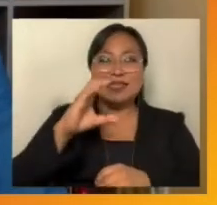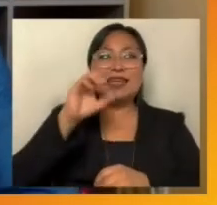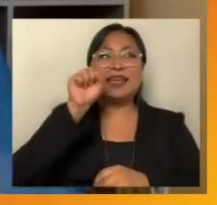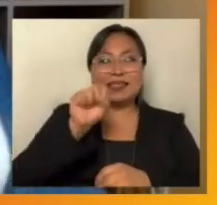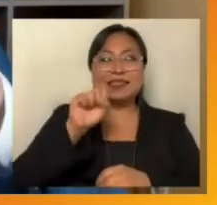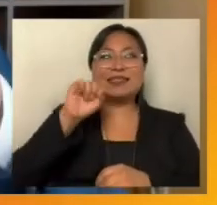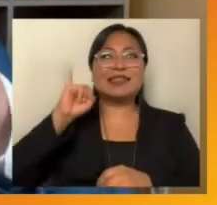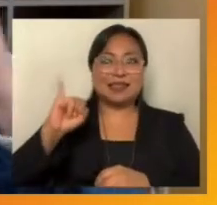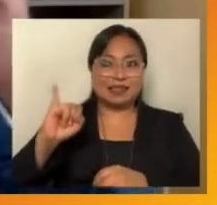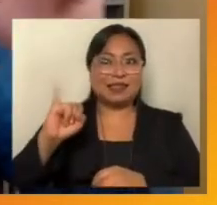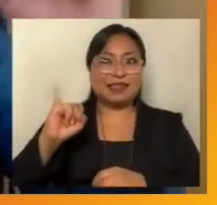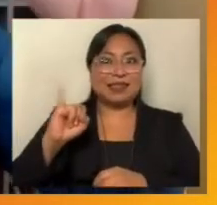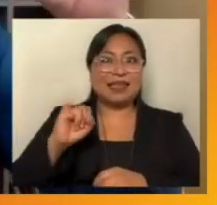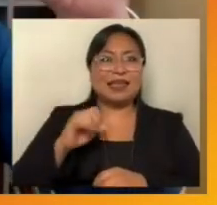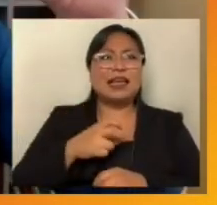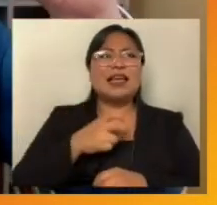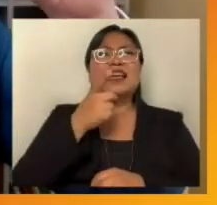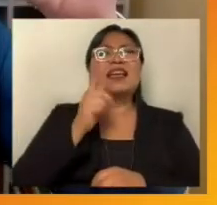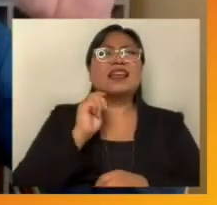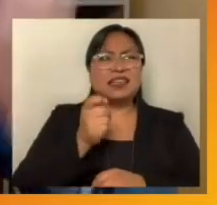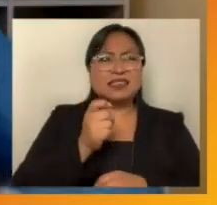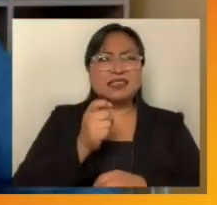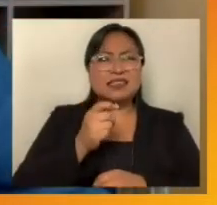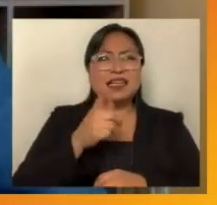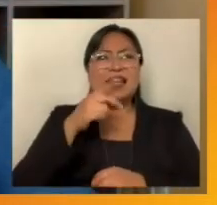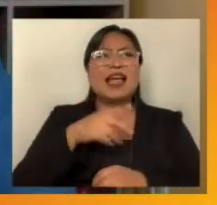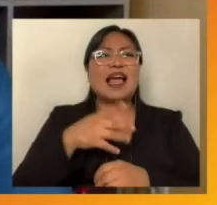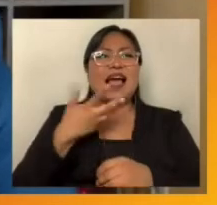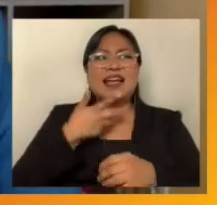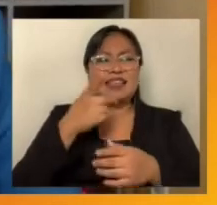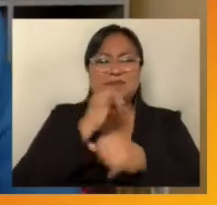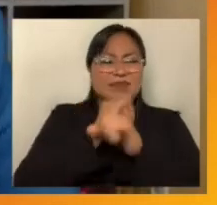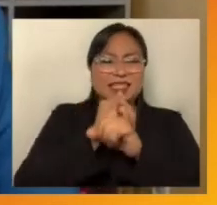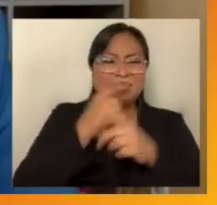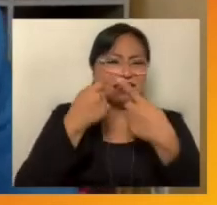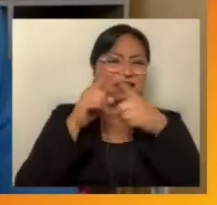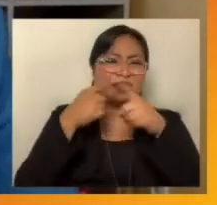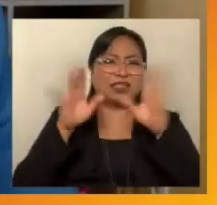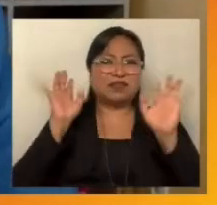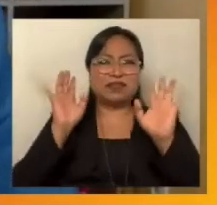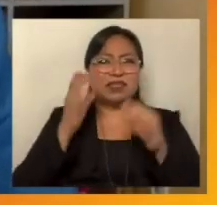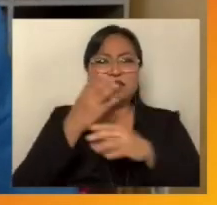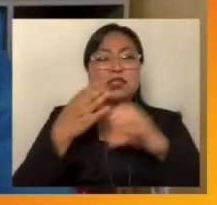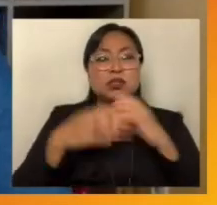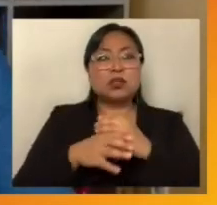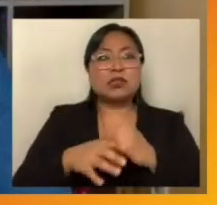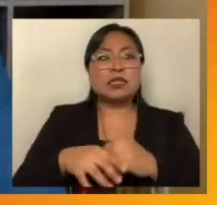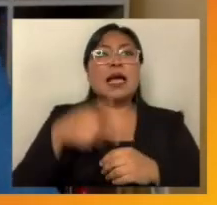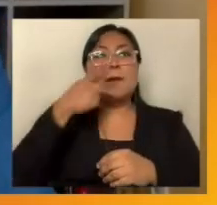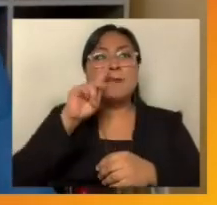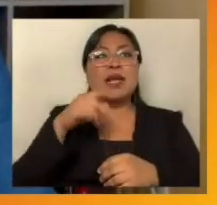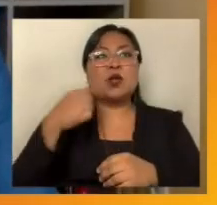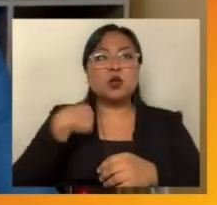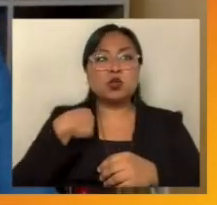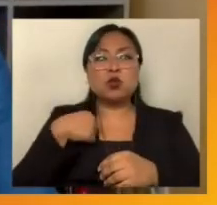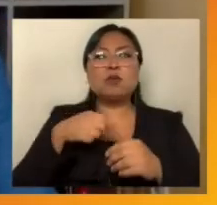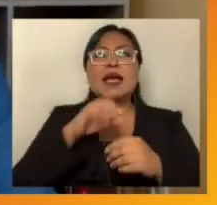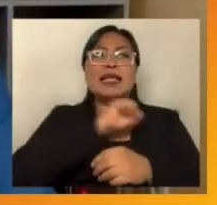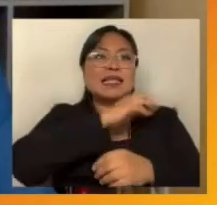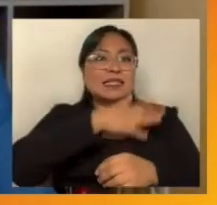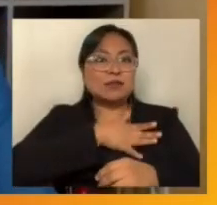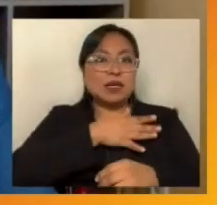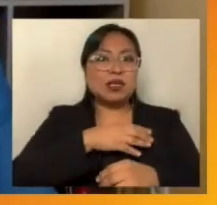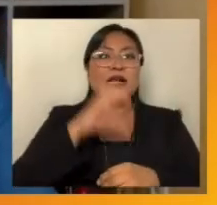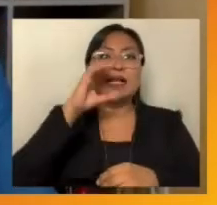CSI, que es eso de centro de esto de investigación y estas cosas, ¿no? Pero yo lo traduzco con palabras en español que es